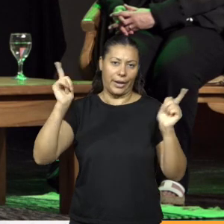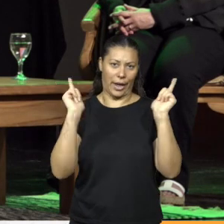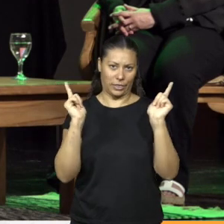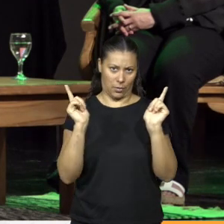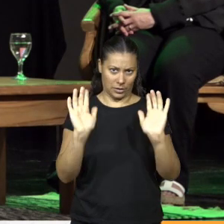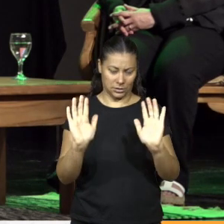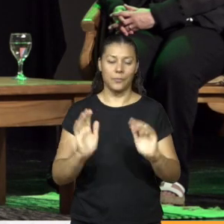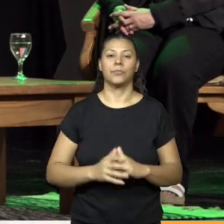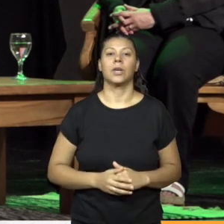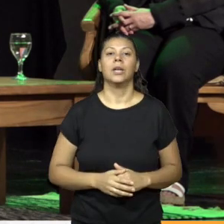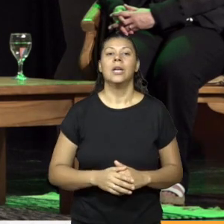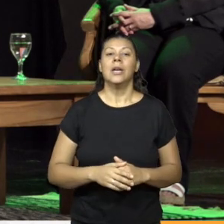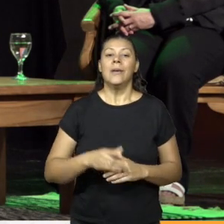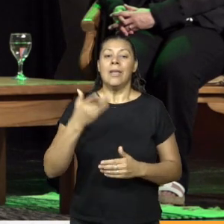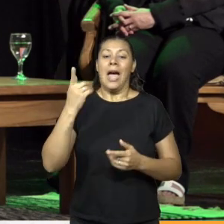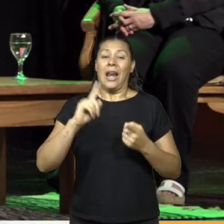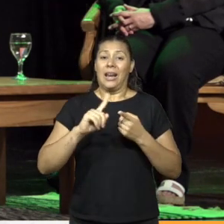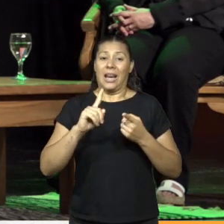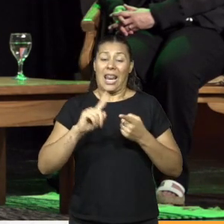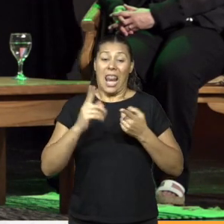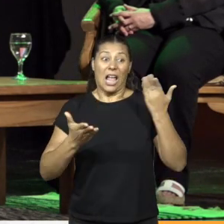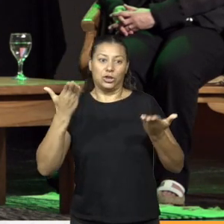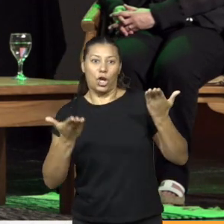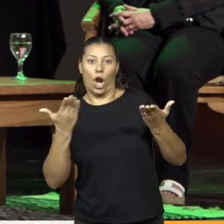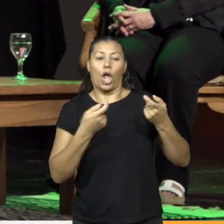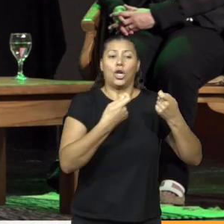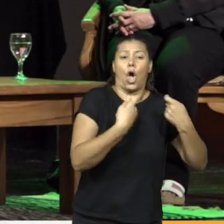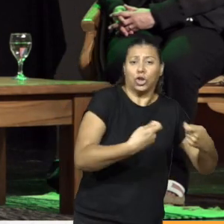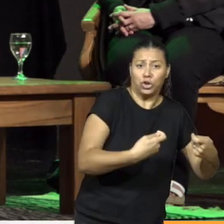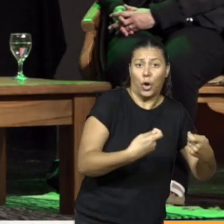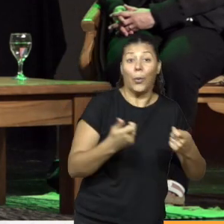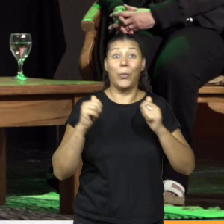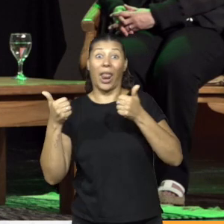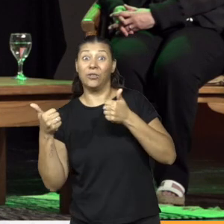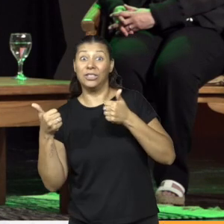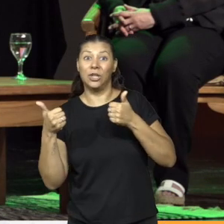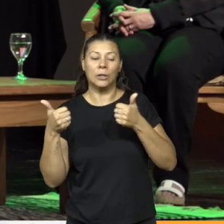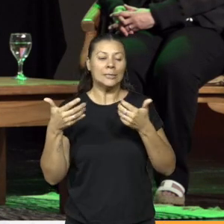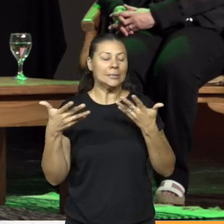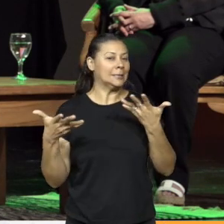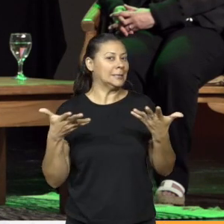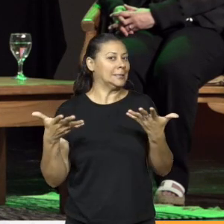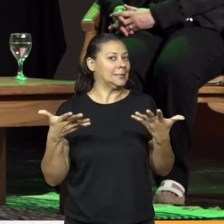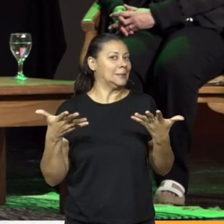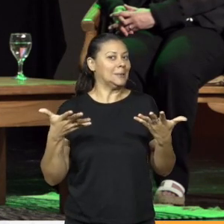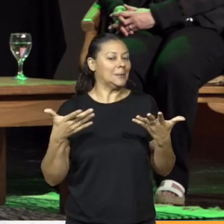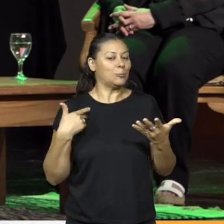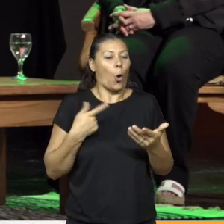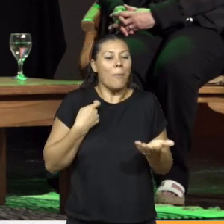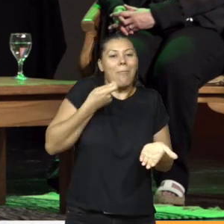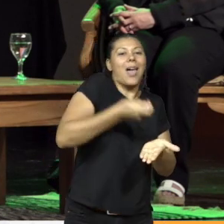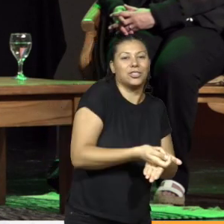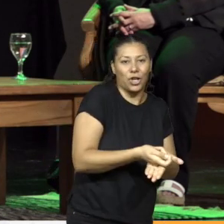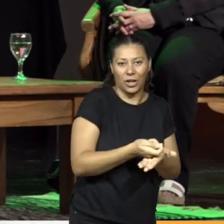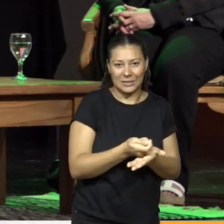sea, en la relación costo-beneficio no podemos hacer ese tipo de inversiones. Les doy un caso concreto,